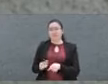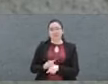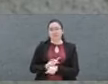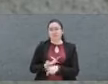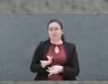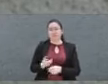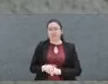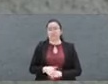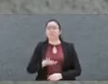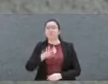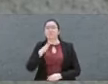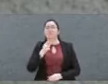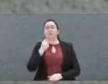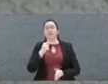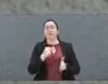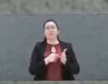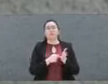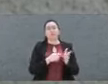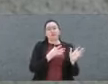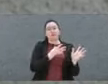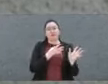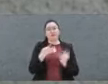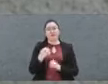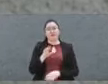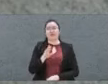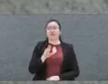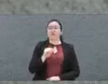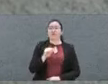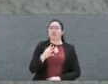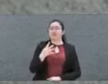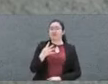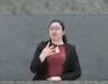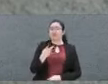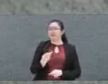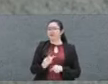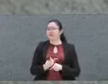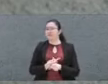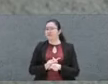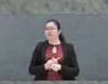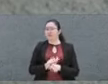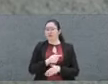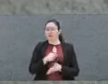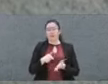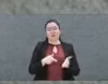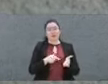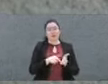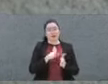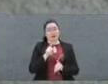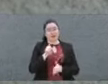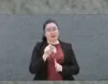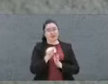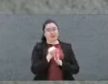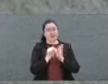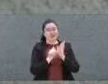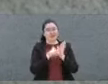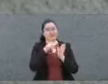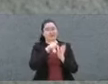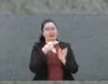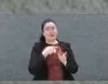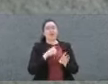desde más o menos 1994, el área comercial del sistema de aguas de la Ciudad de México, es